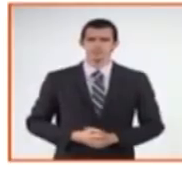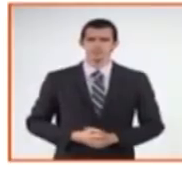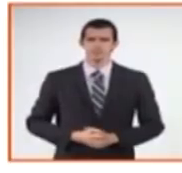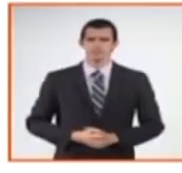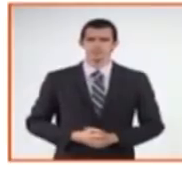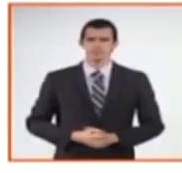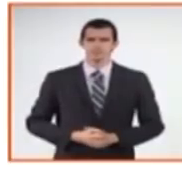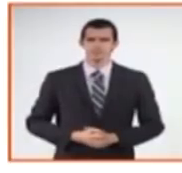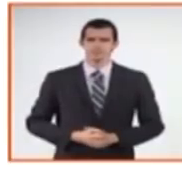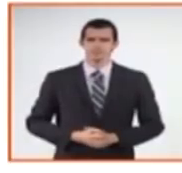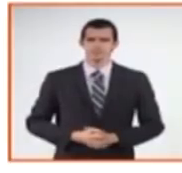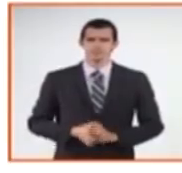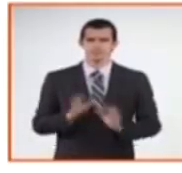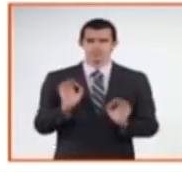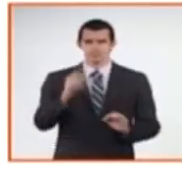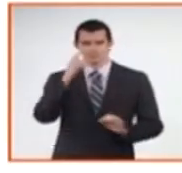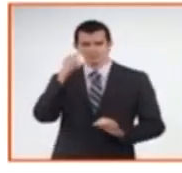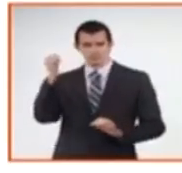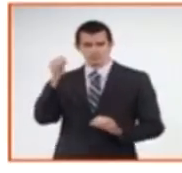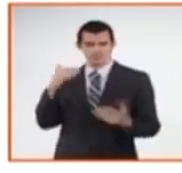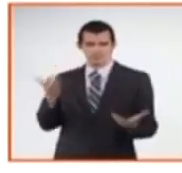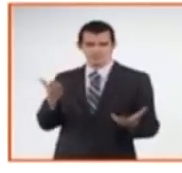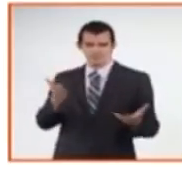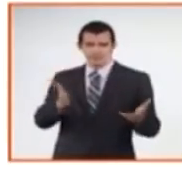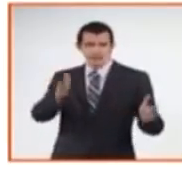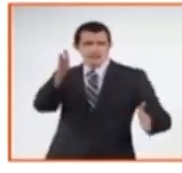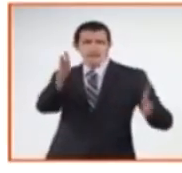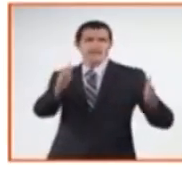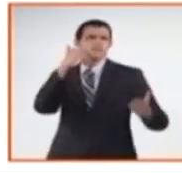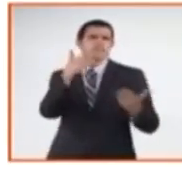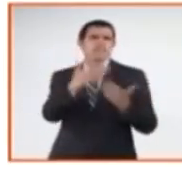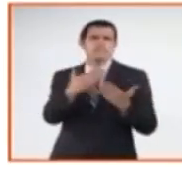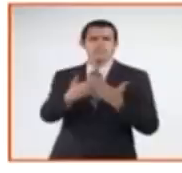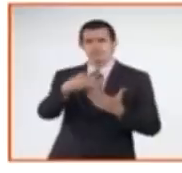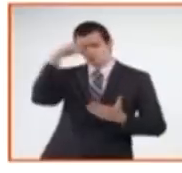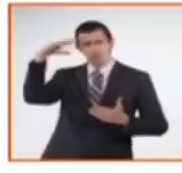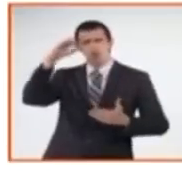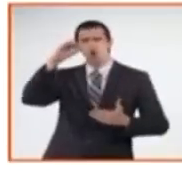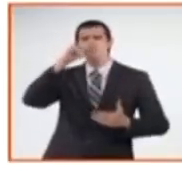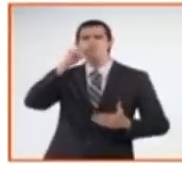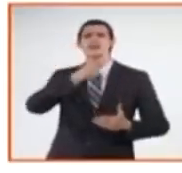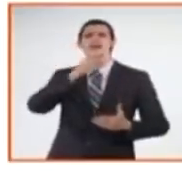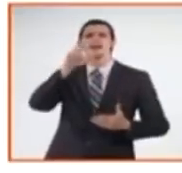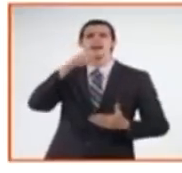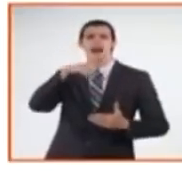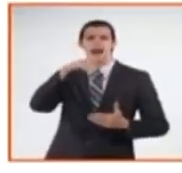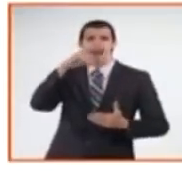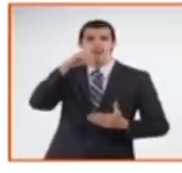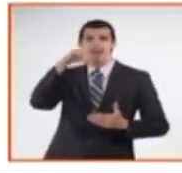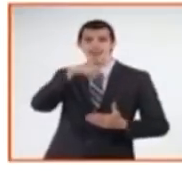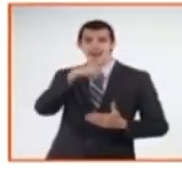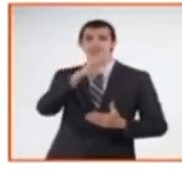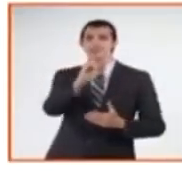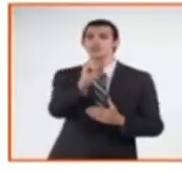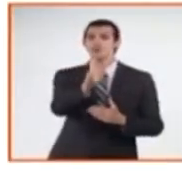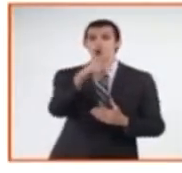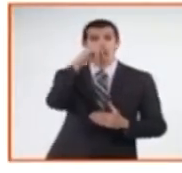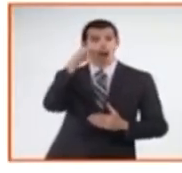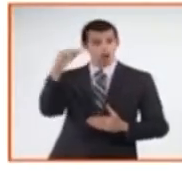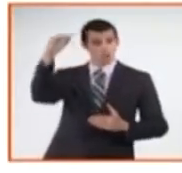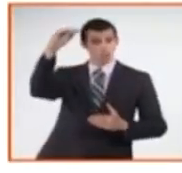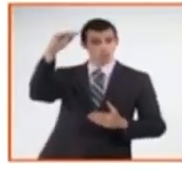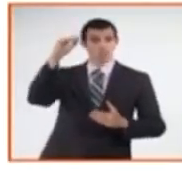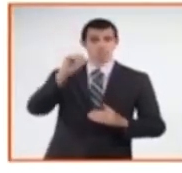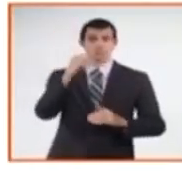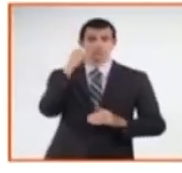74 por ciento de los adultos alcanzaron los títulos anticuerpos consideramos cero conversión que consideramos que